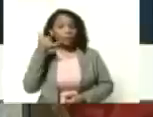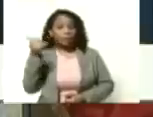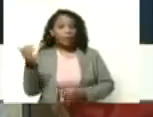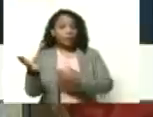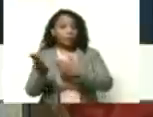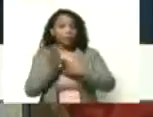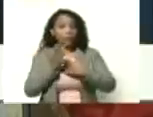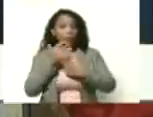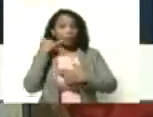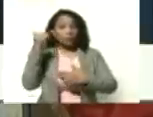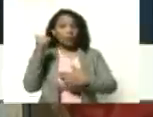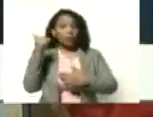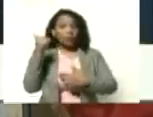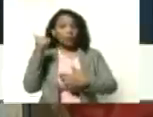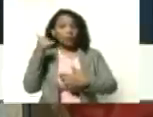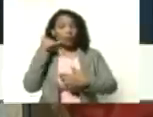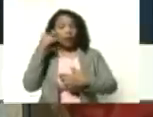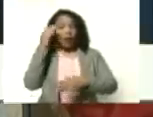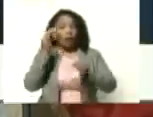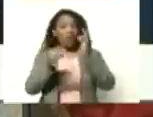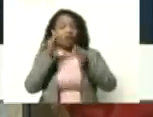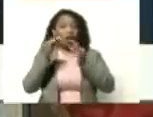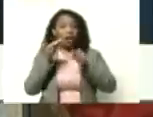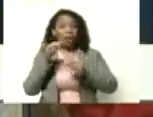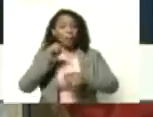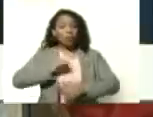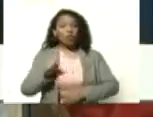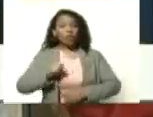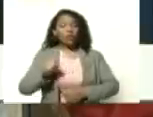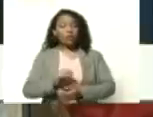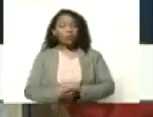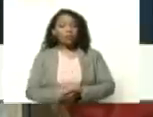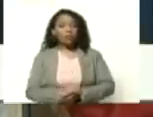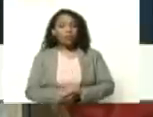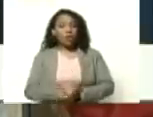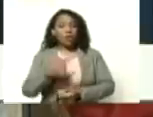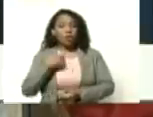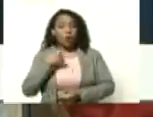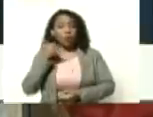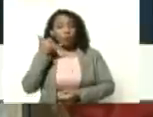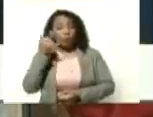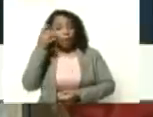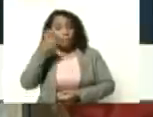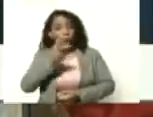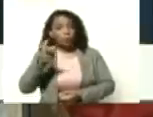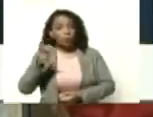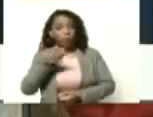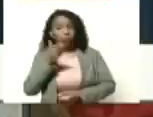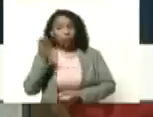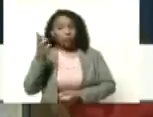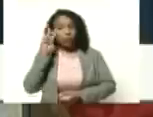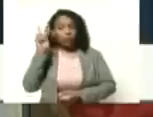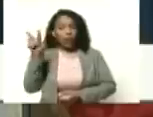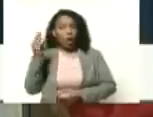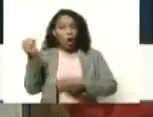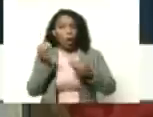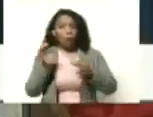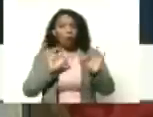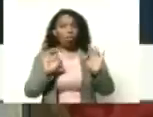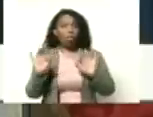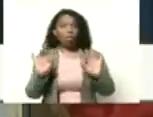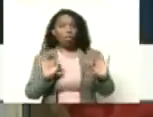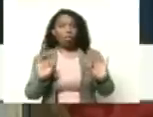llamen a los fiscales a los policías aquí grave a la persona y ustedes como dramatizaba